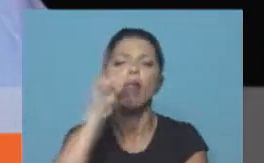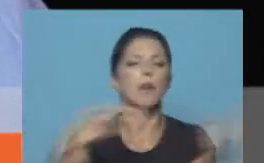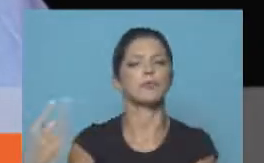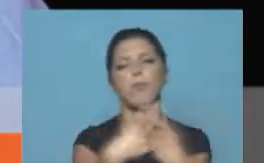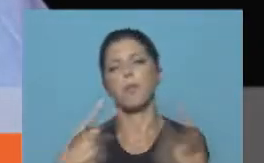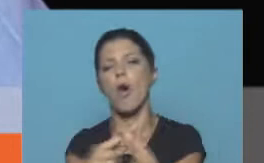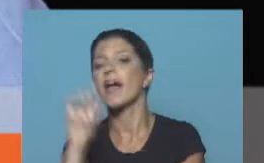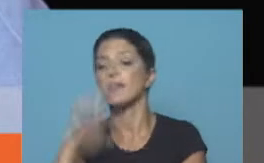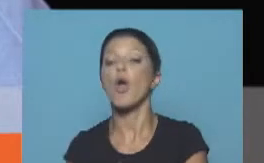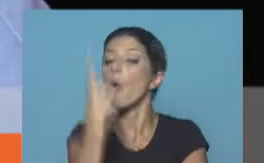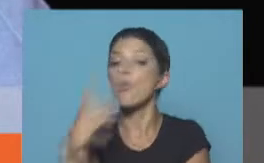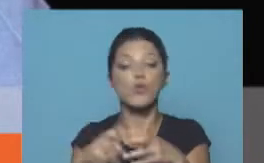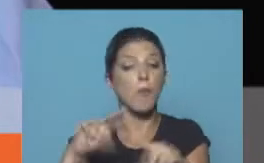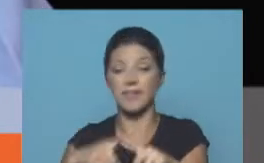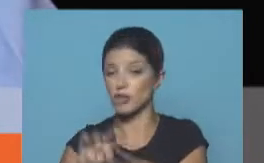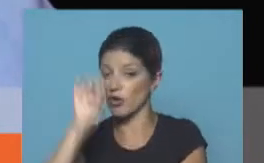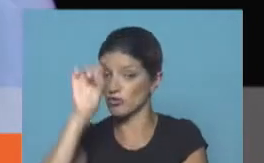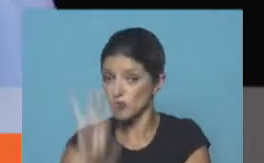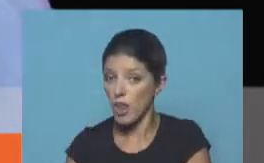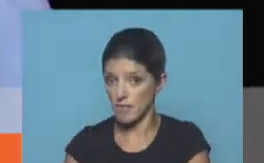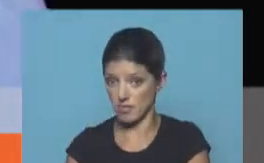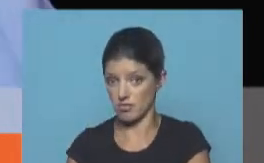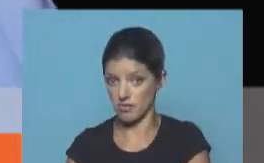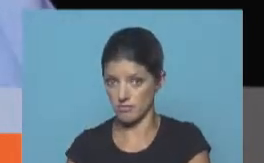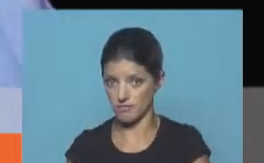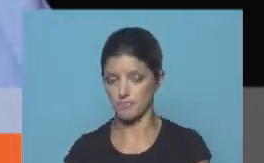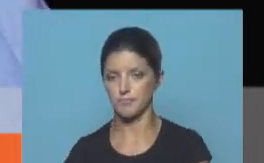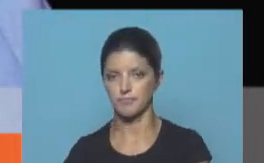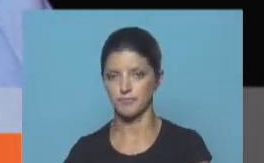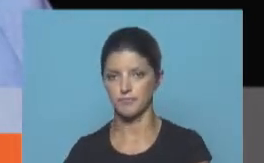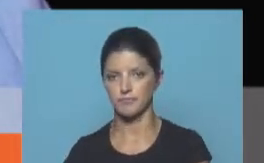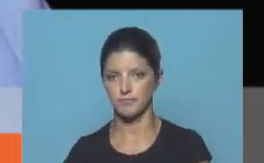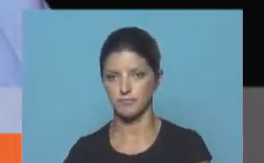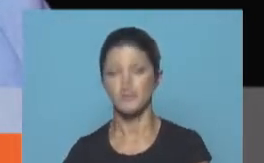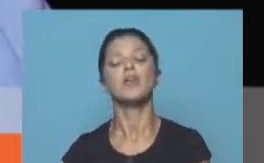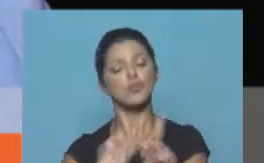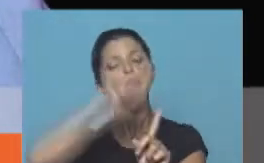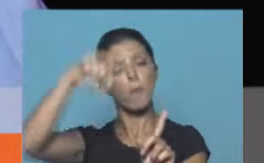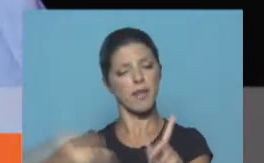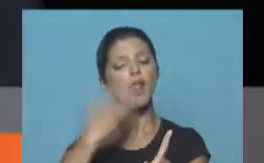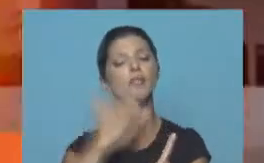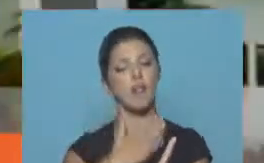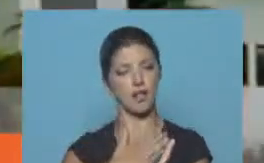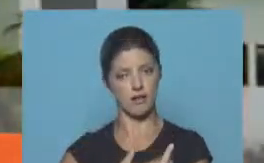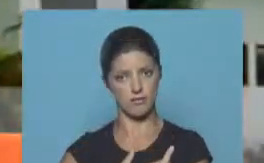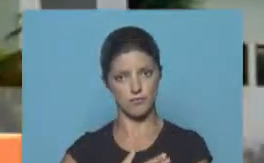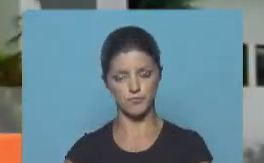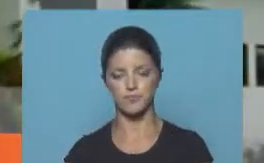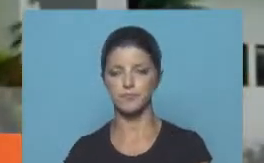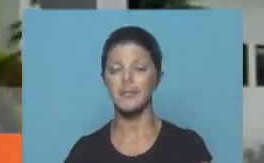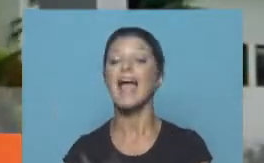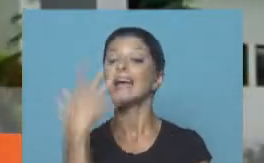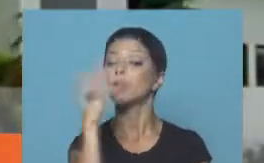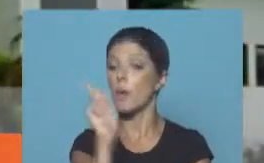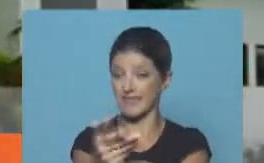partido y que eso es lo que traería la tranquilidad a un país. 5 meses